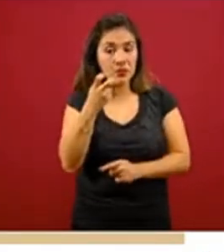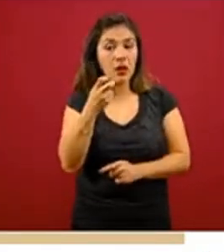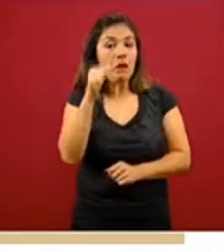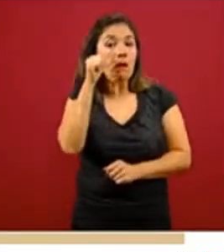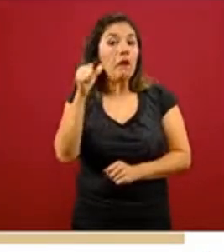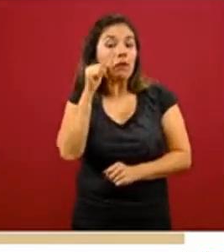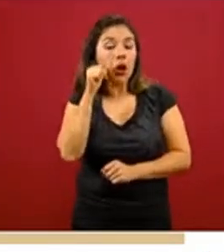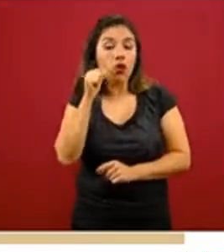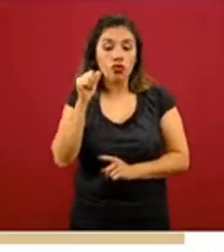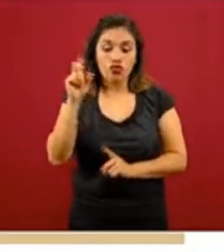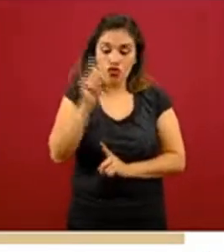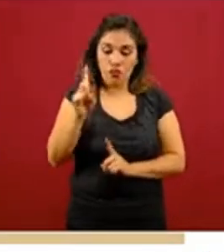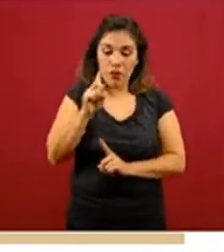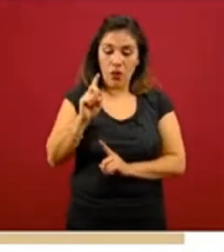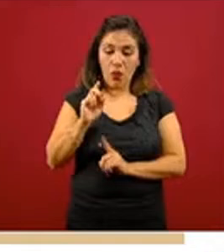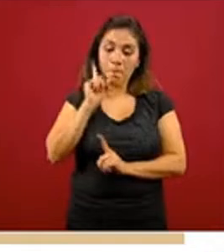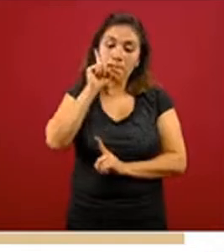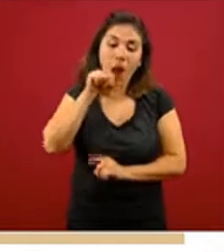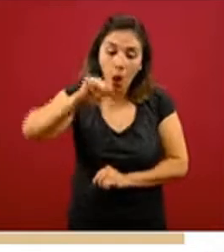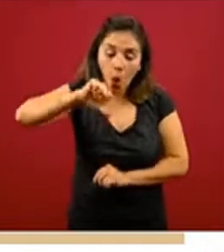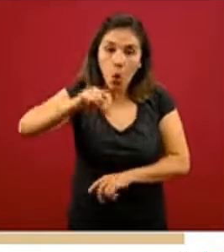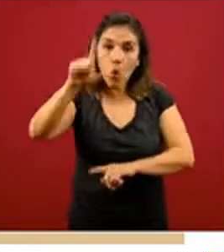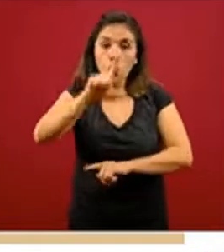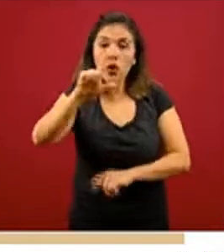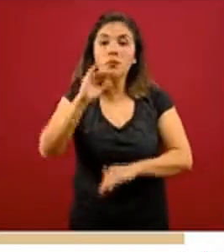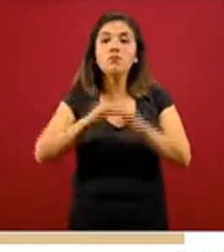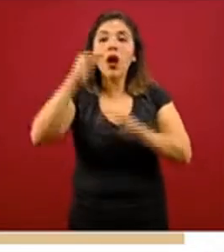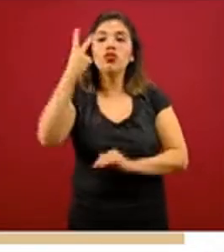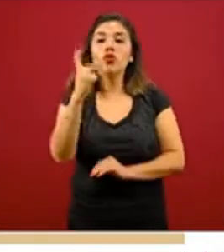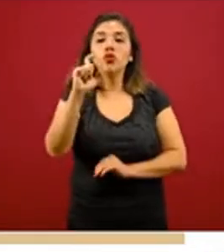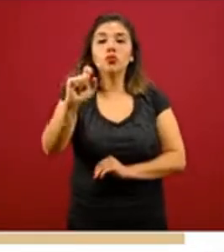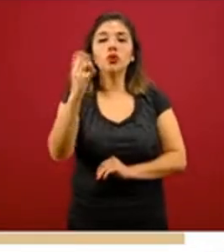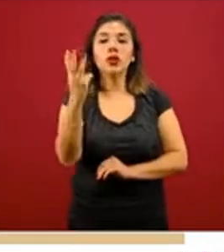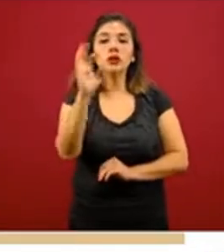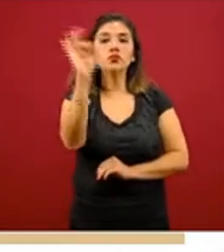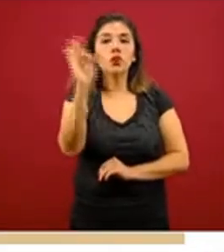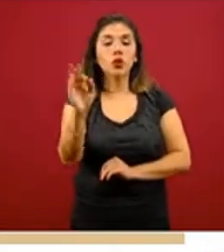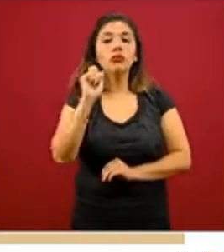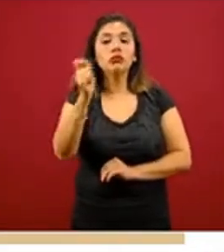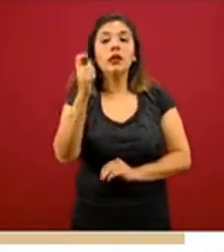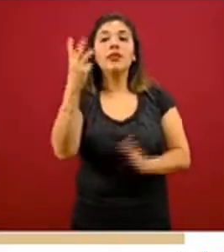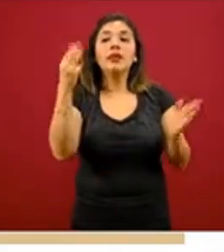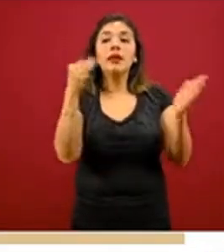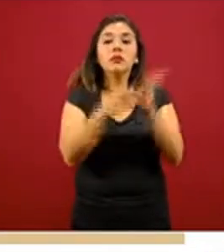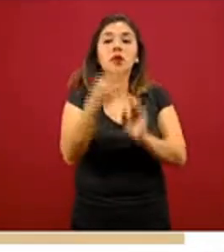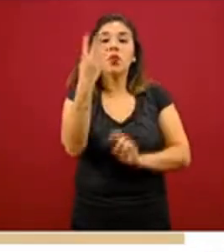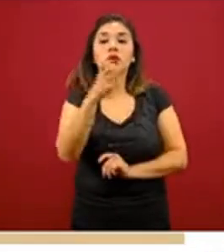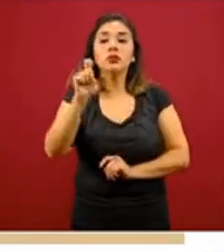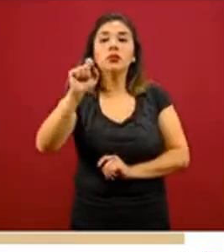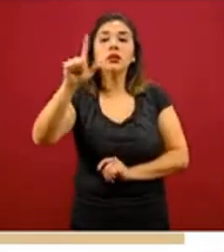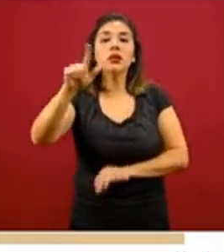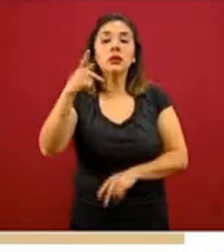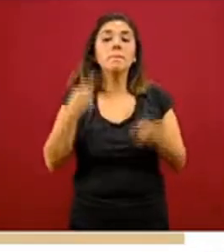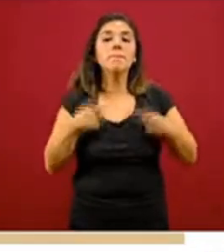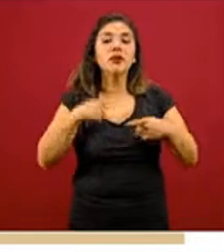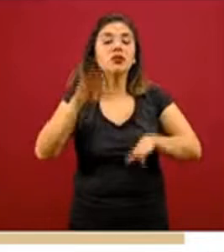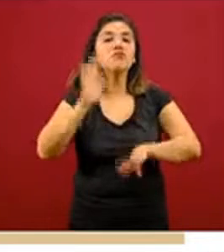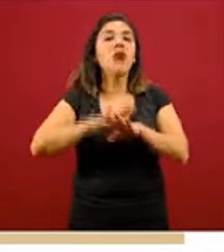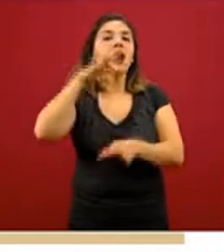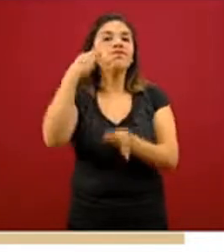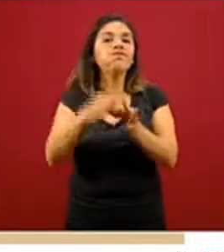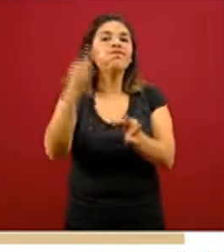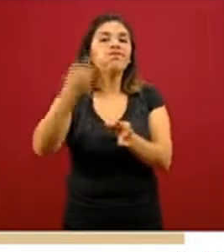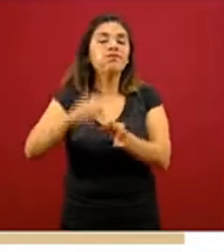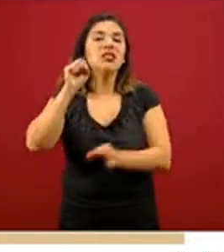ayer domingo a hoy lunes fue del 2.3%, que fueron 3.427 casos que se